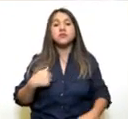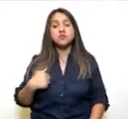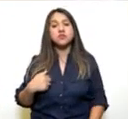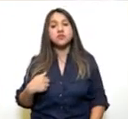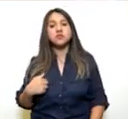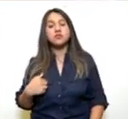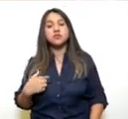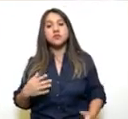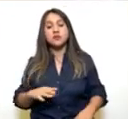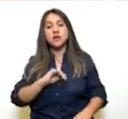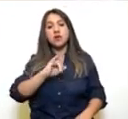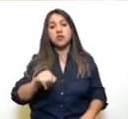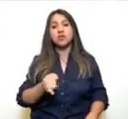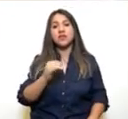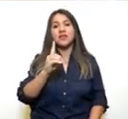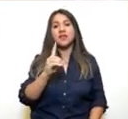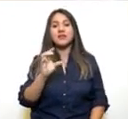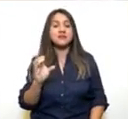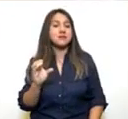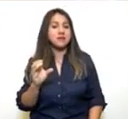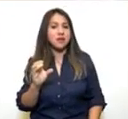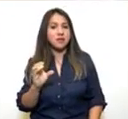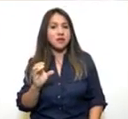de la jota desee